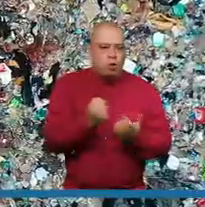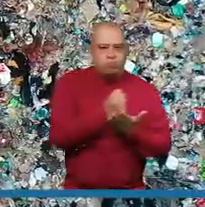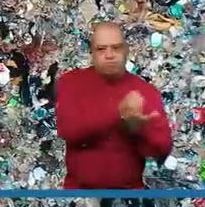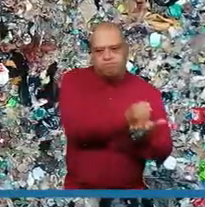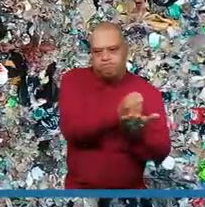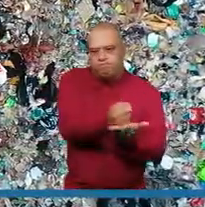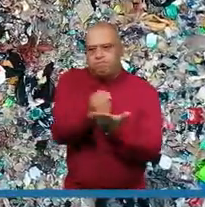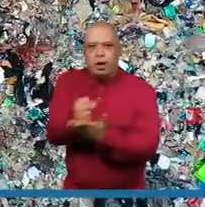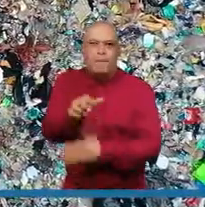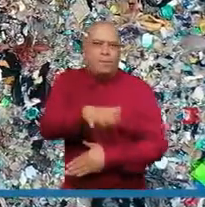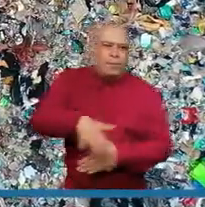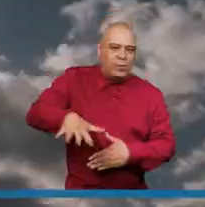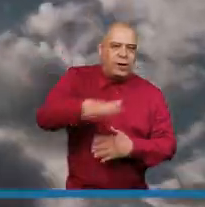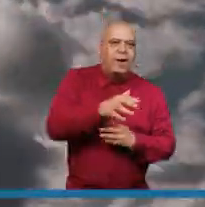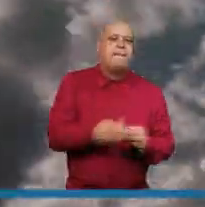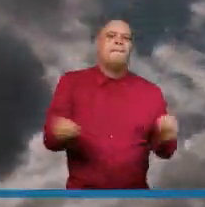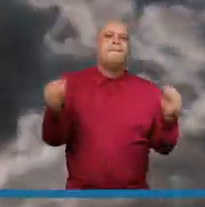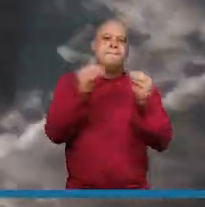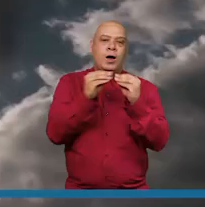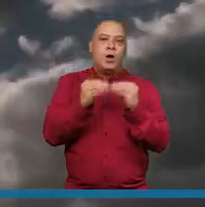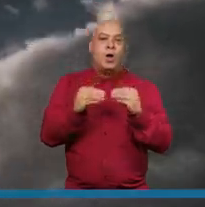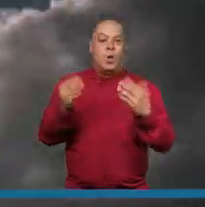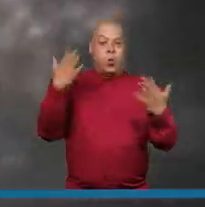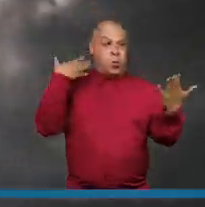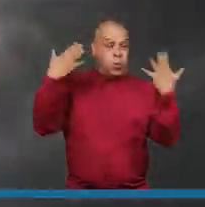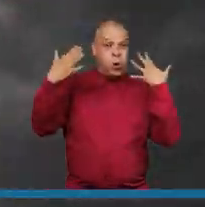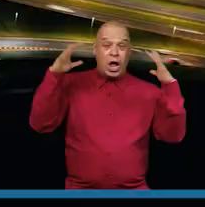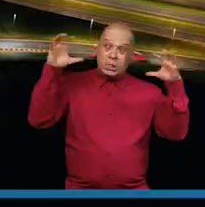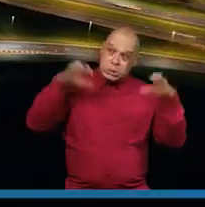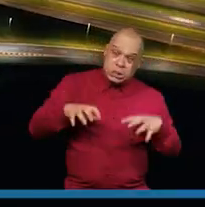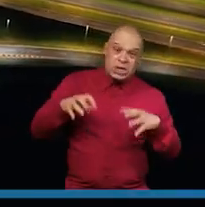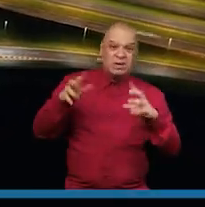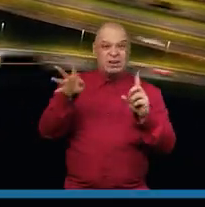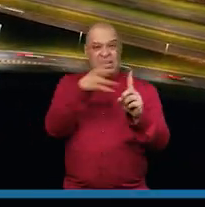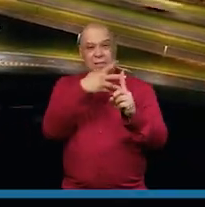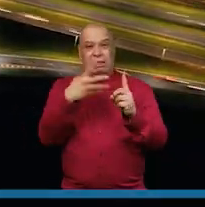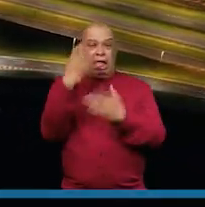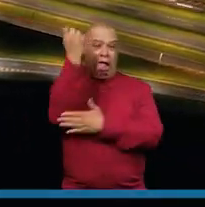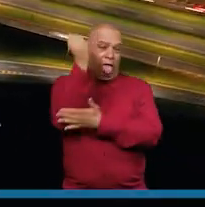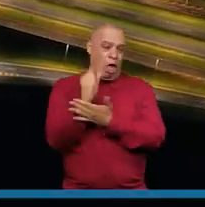para ciertas comunidades vulnerables, tiene que ver con la crisis climática.